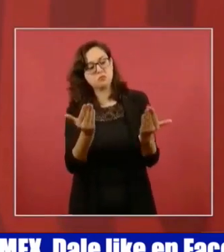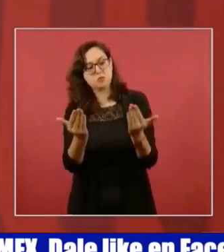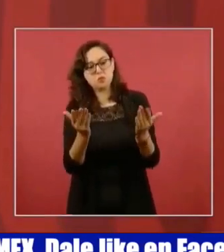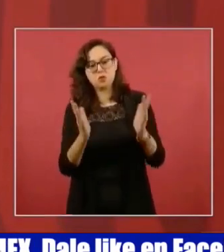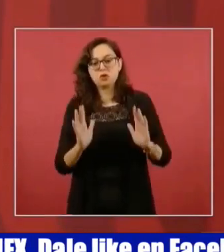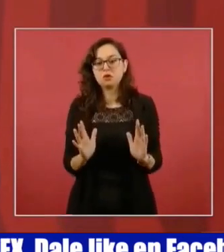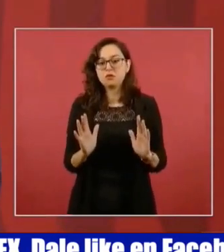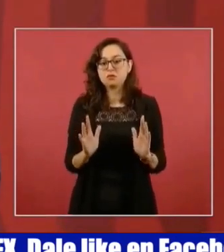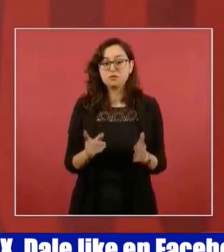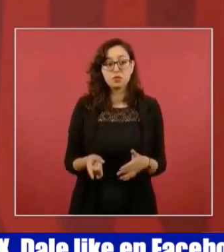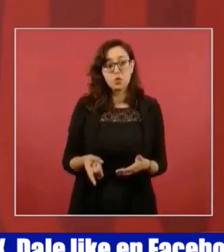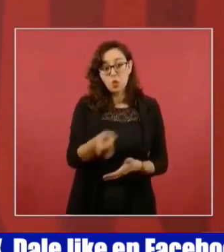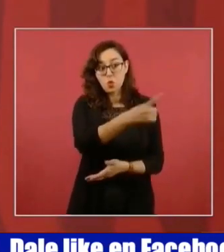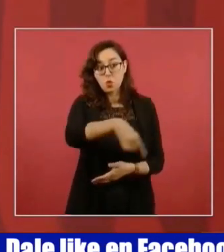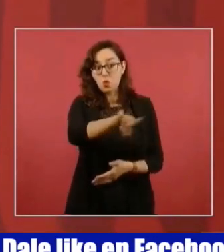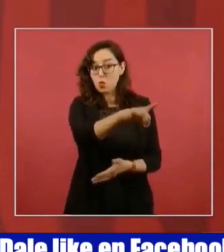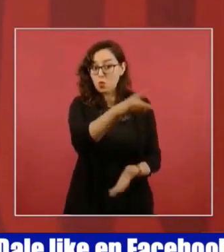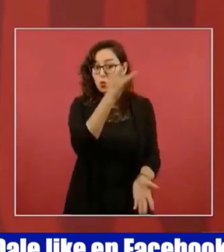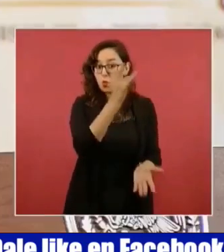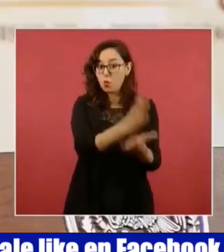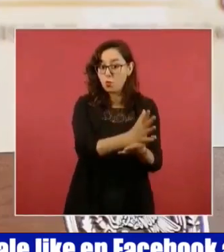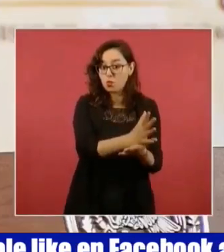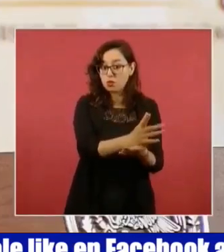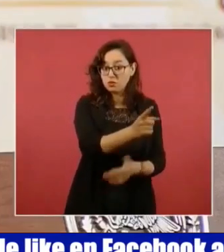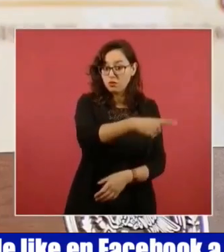un monopolio